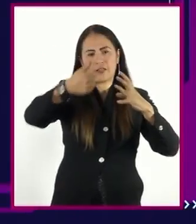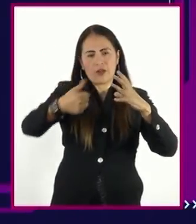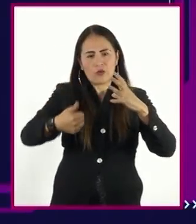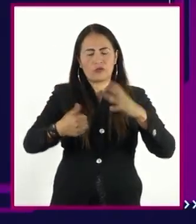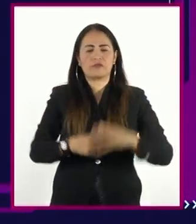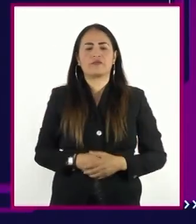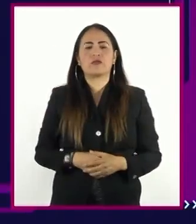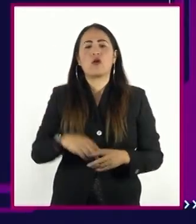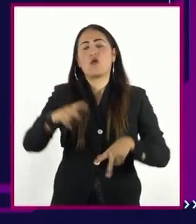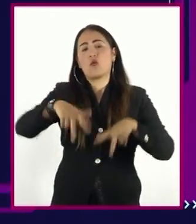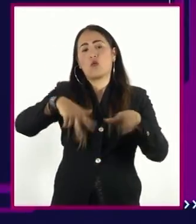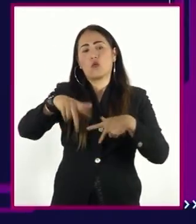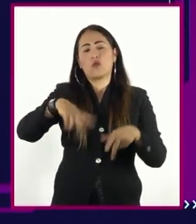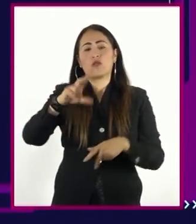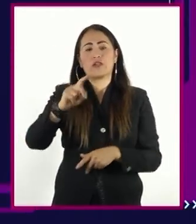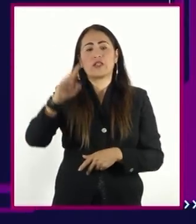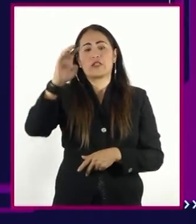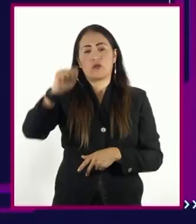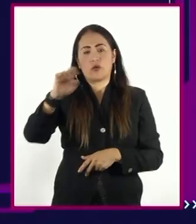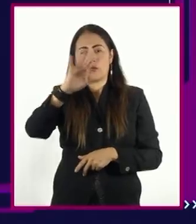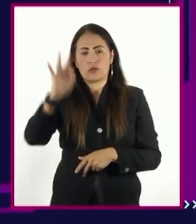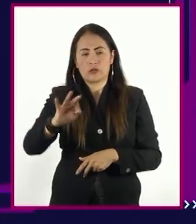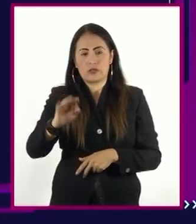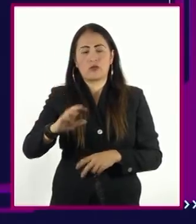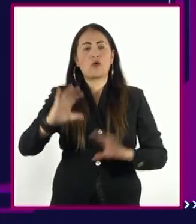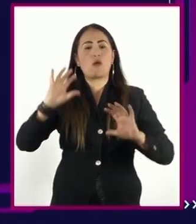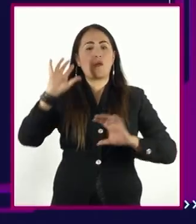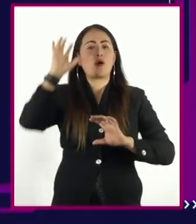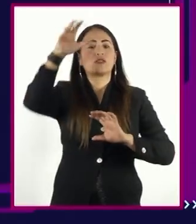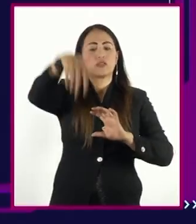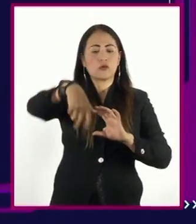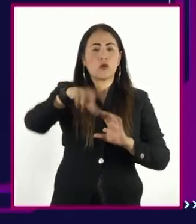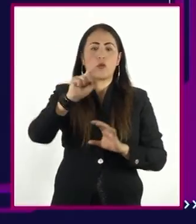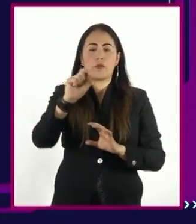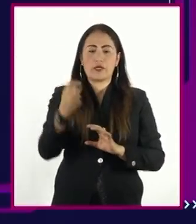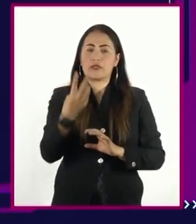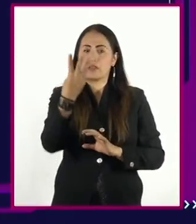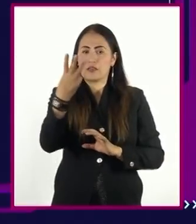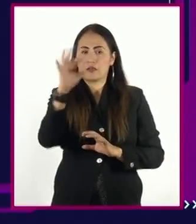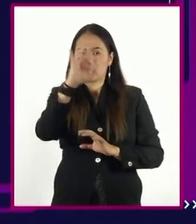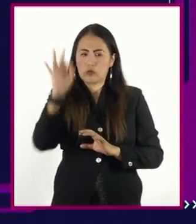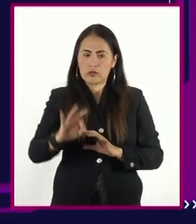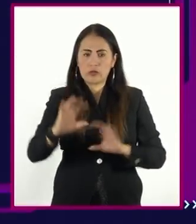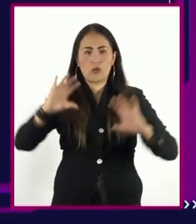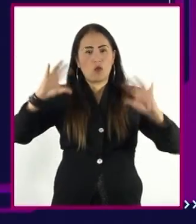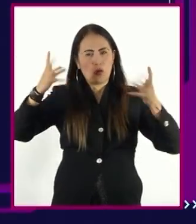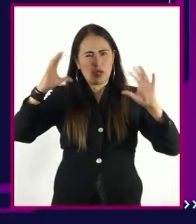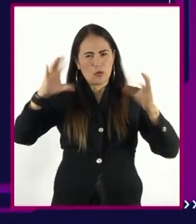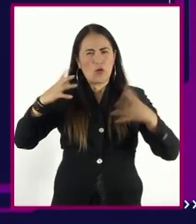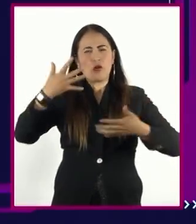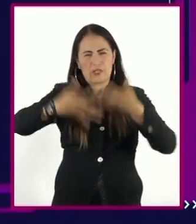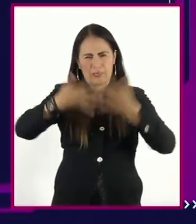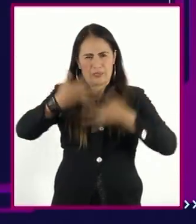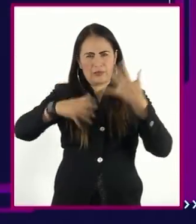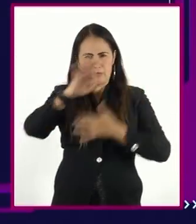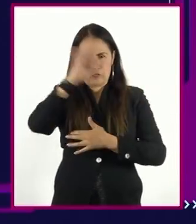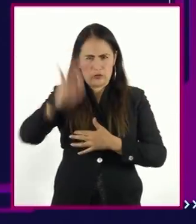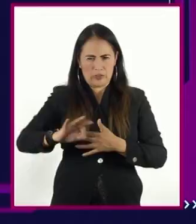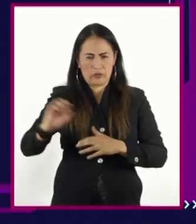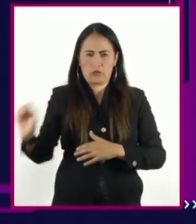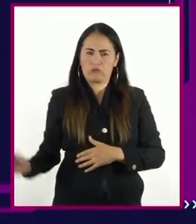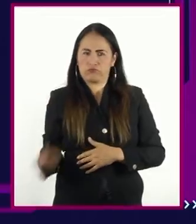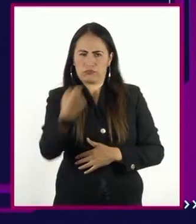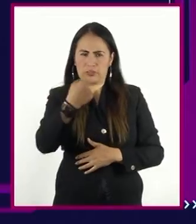categoría. Fútbol, 39%, básquetbol, 23%, voleibol, 15%,